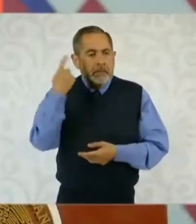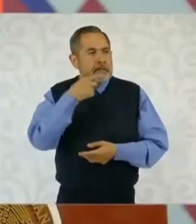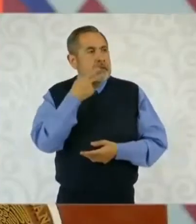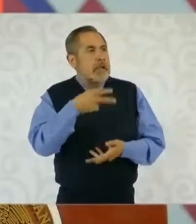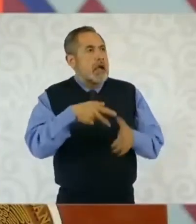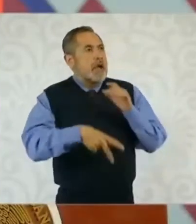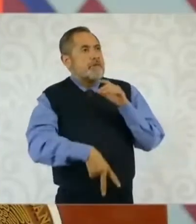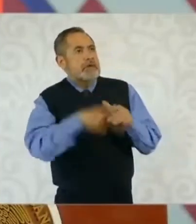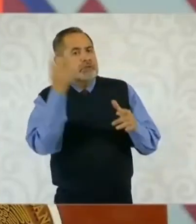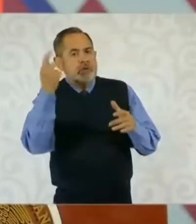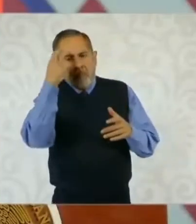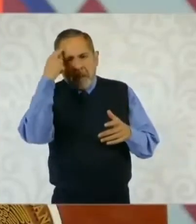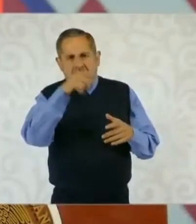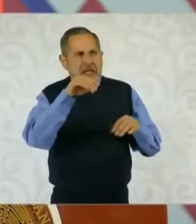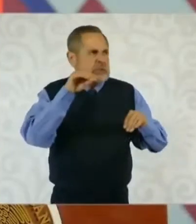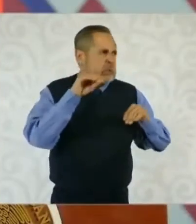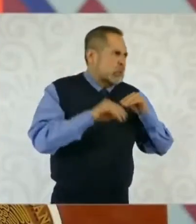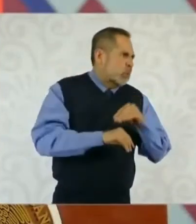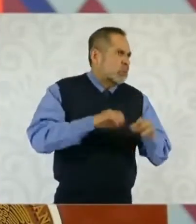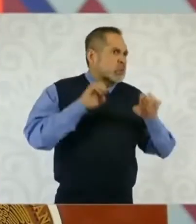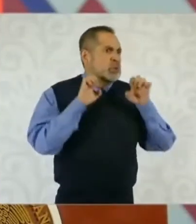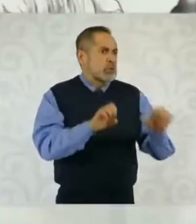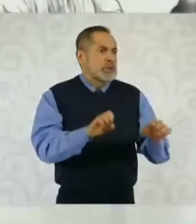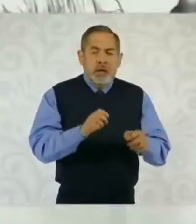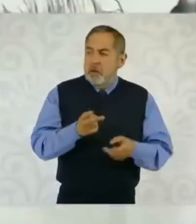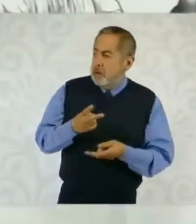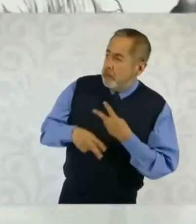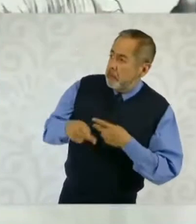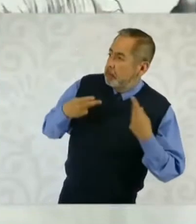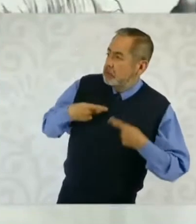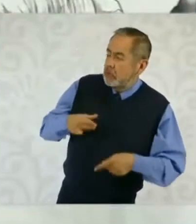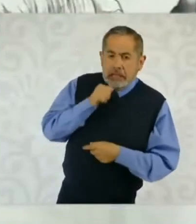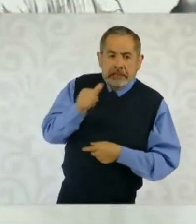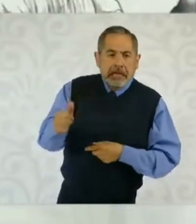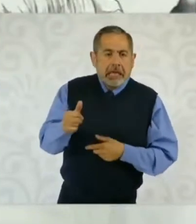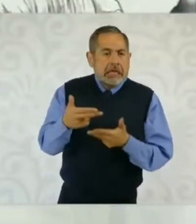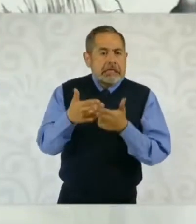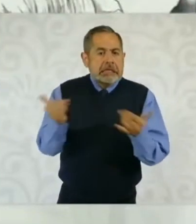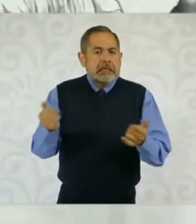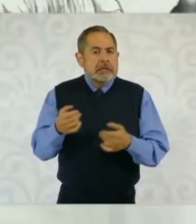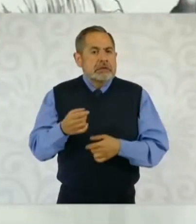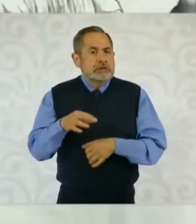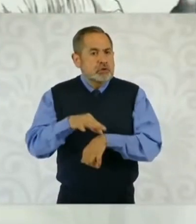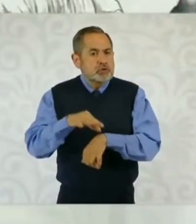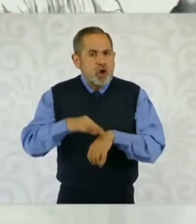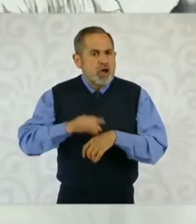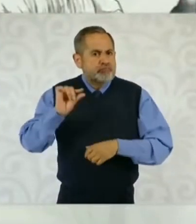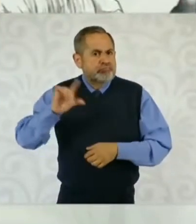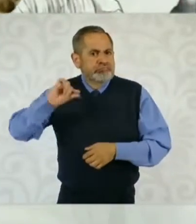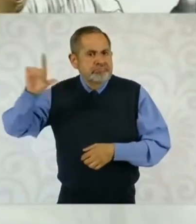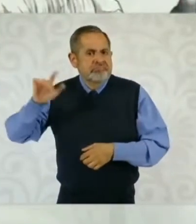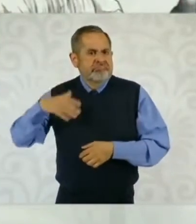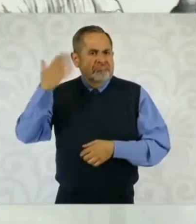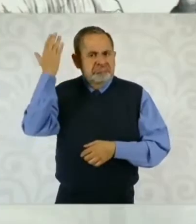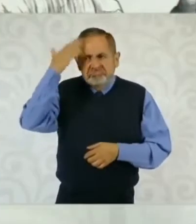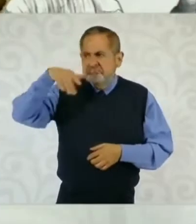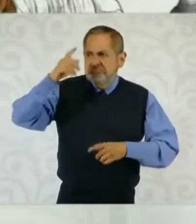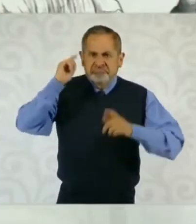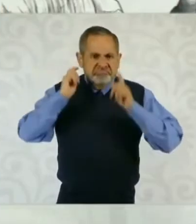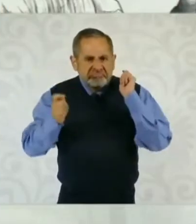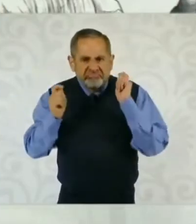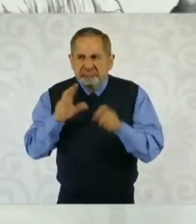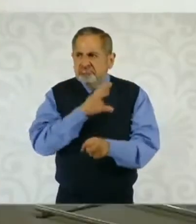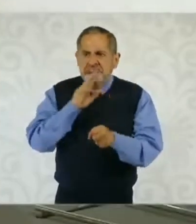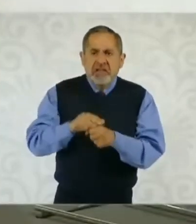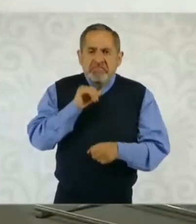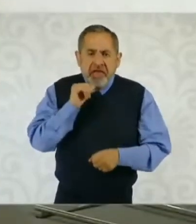un hospital con el mejor equipo y con insumos si no se cuenta con quienes son los profesionales, hombres y mujeres, que permiten que